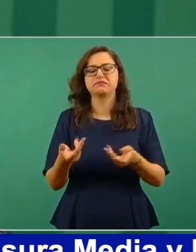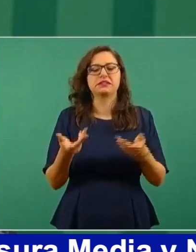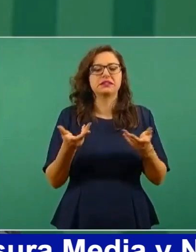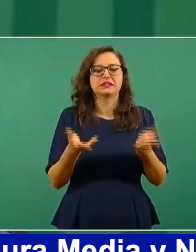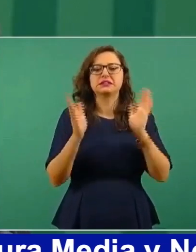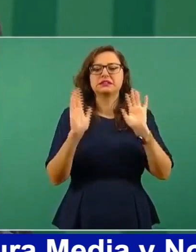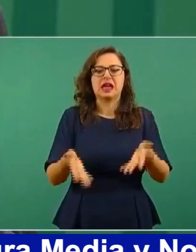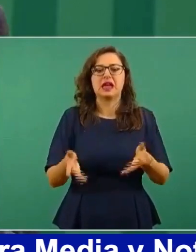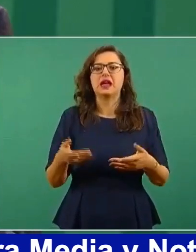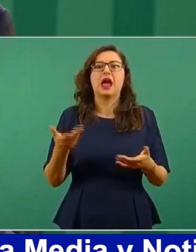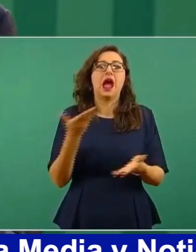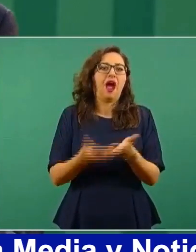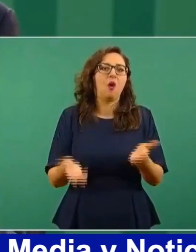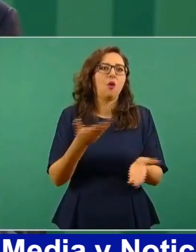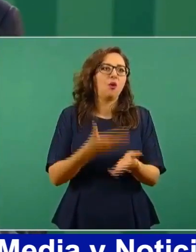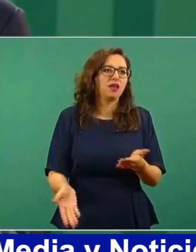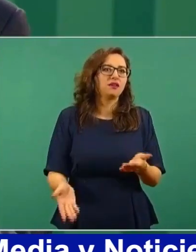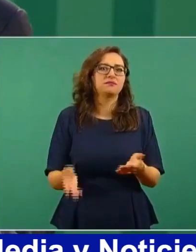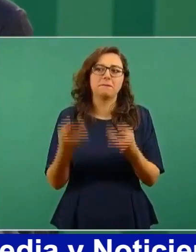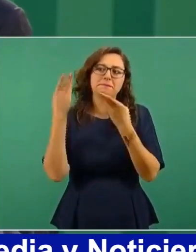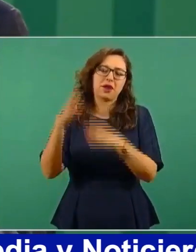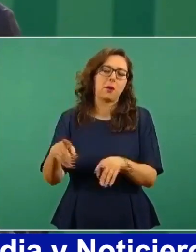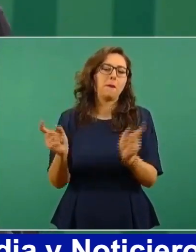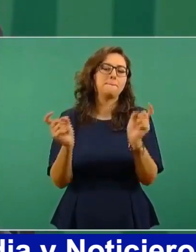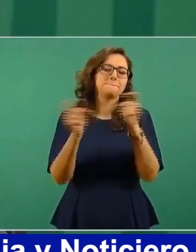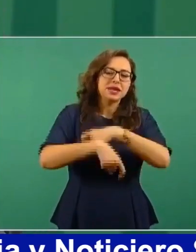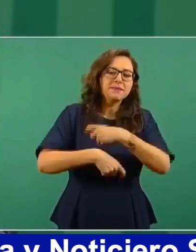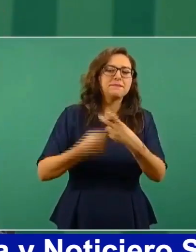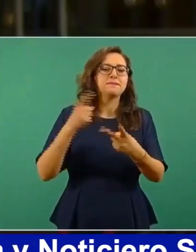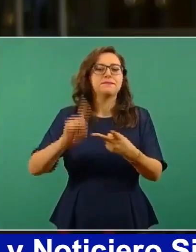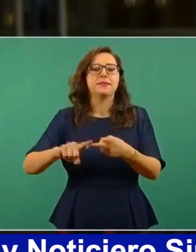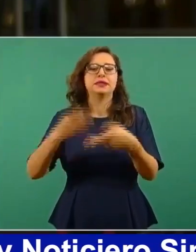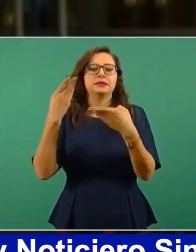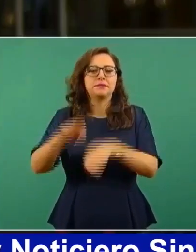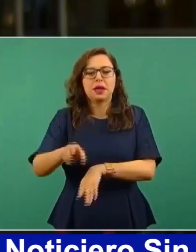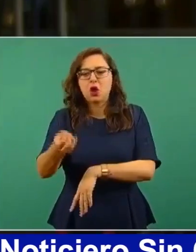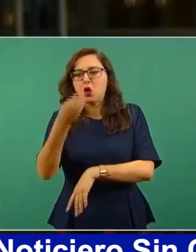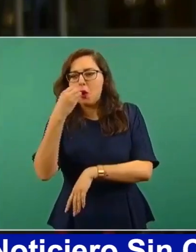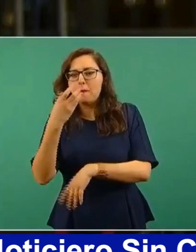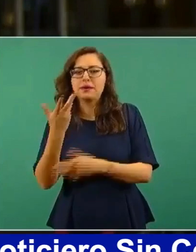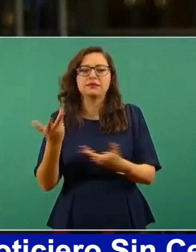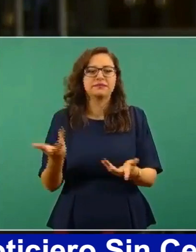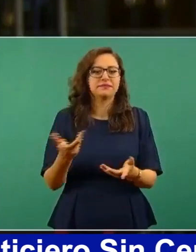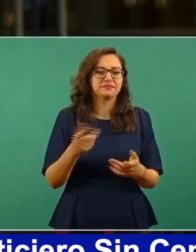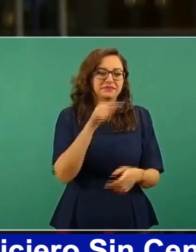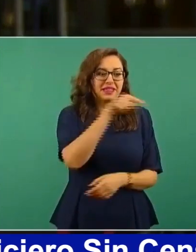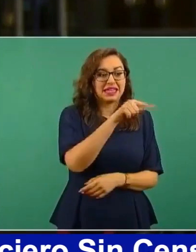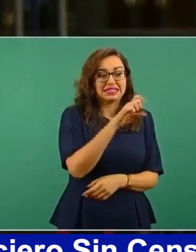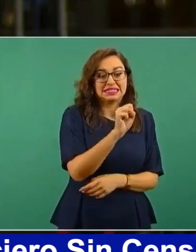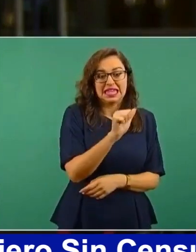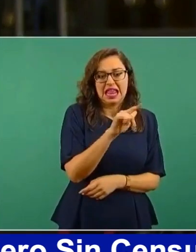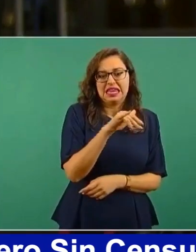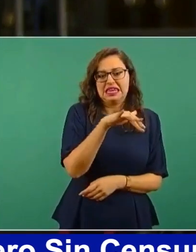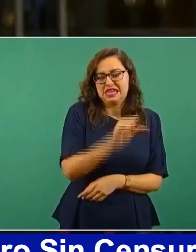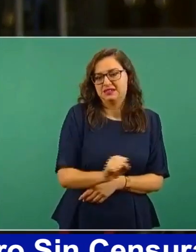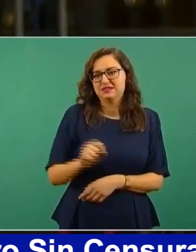Banamex o Bancomer, con todos los bancos que entregó Salinas.